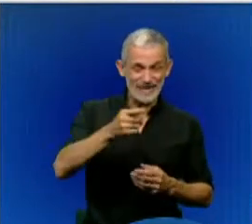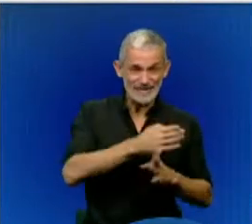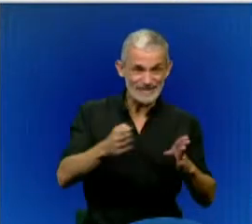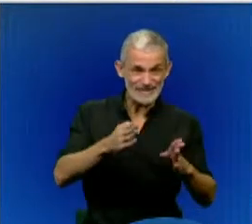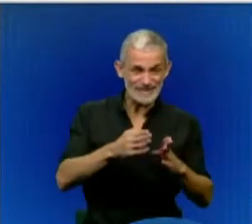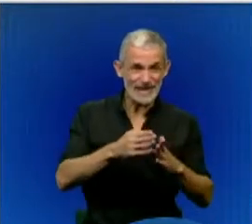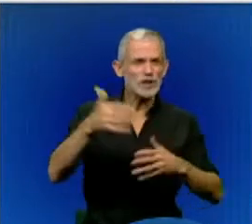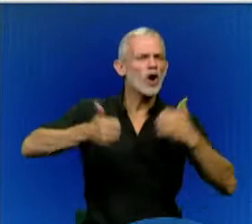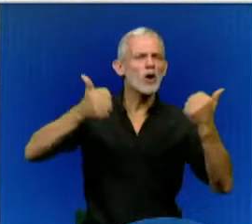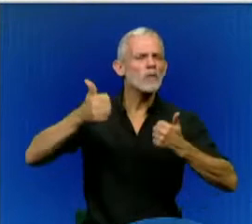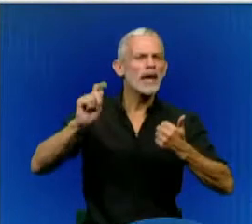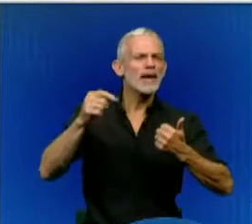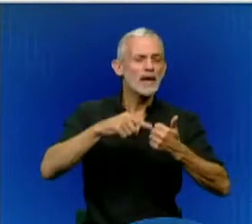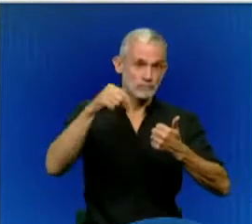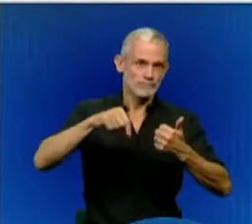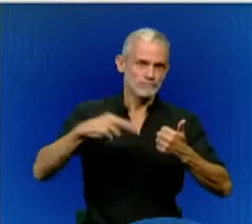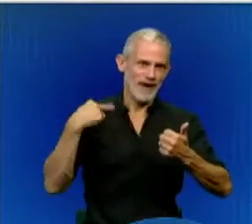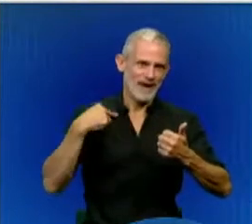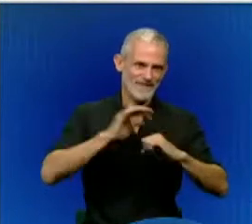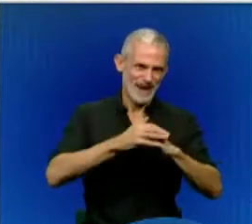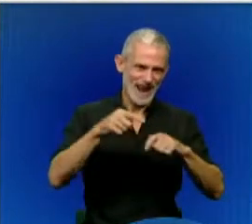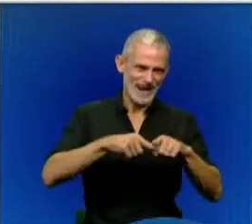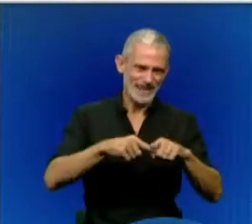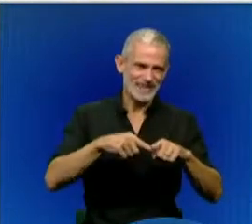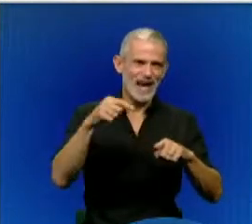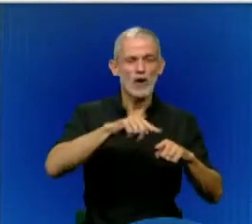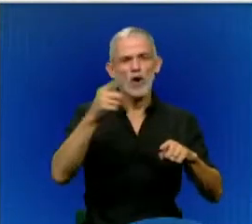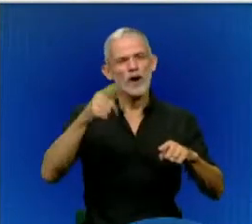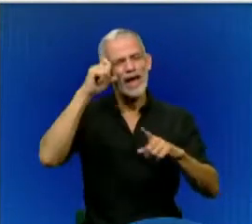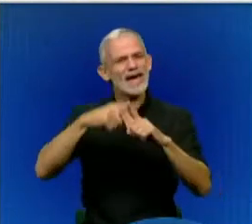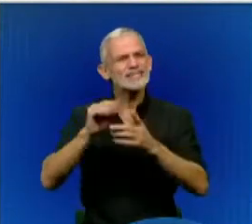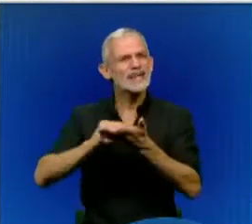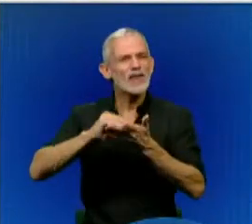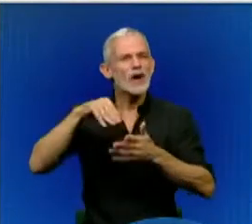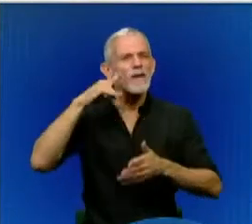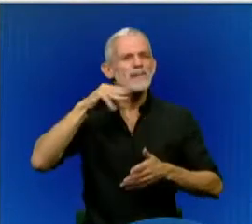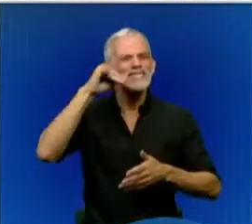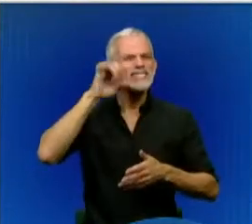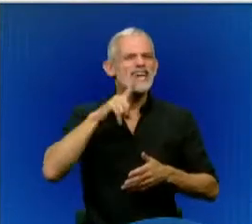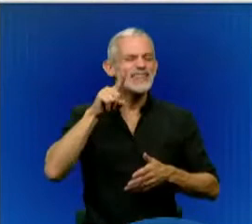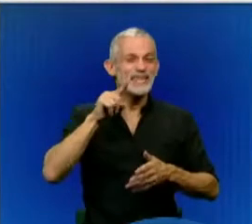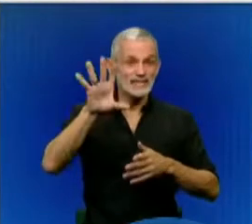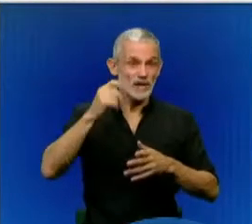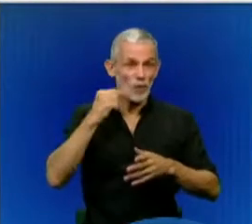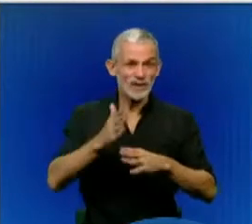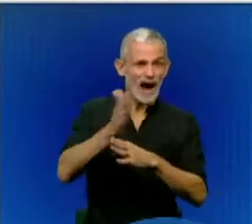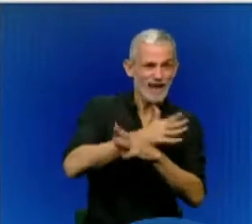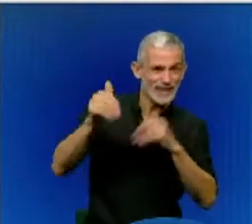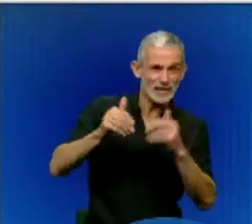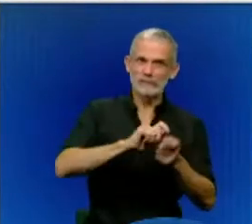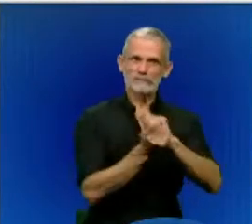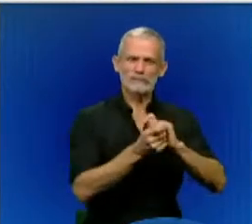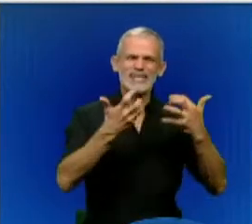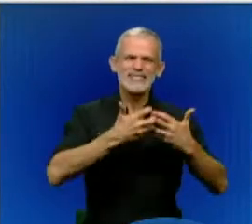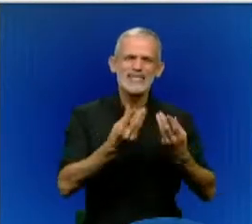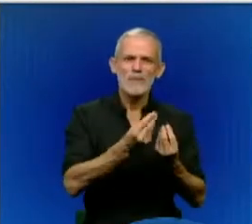donde competían el actual jefe de gobierno con la ex senadora Michetti, se cambió 50 días antes de la elección el